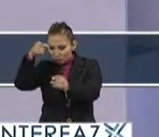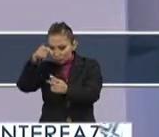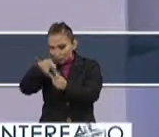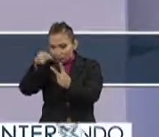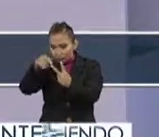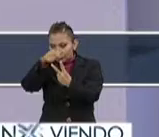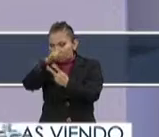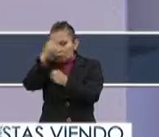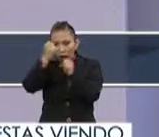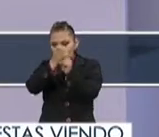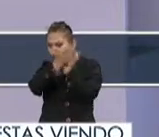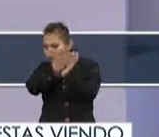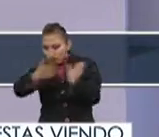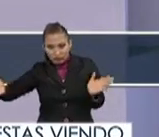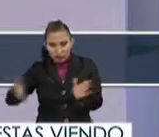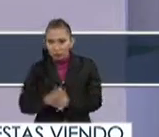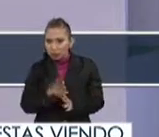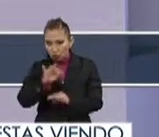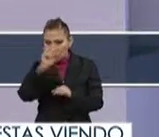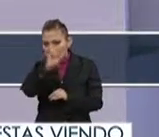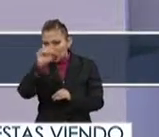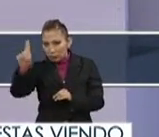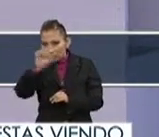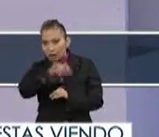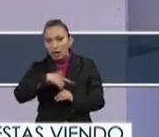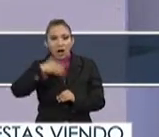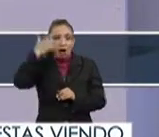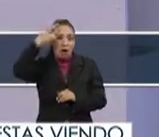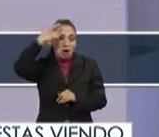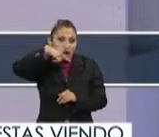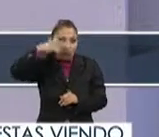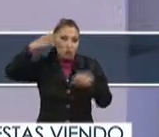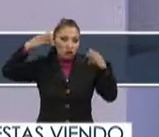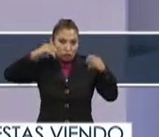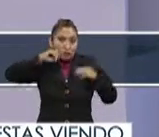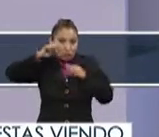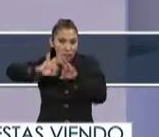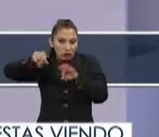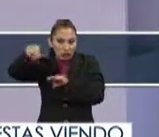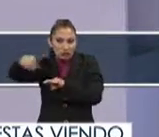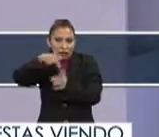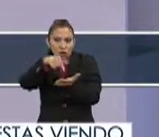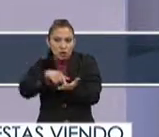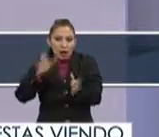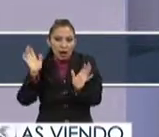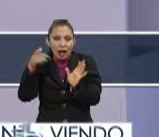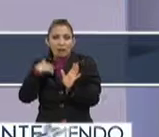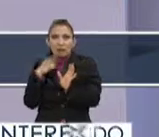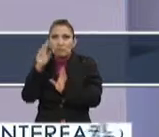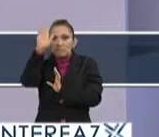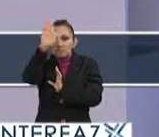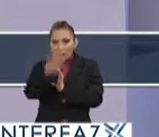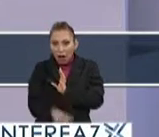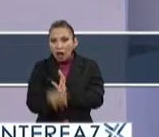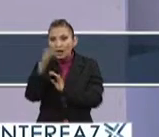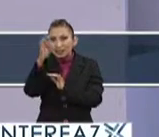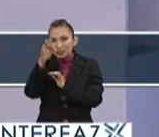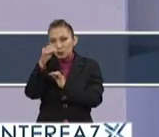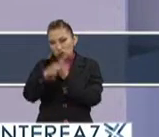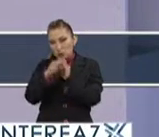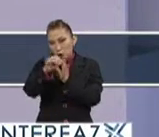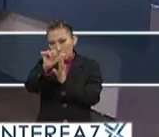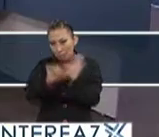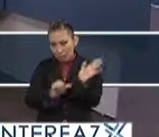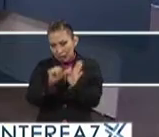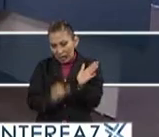de todo el año. De todo el año, ¿no? Las noches de museos son también muy importantes, ¿no? Los últimos miércoles de cada mes, pues